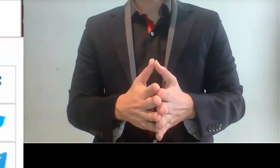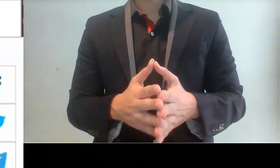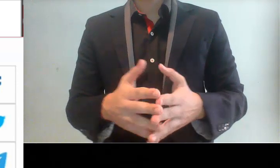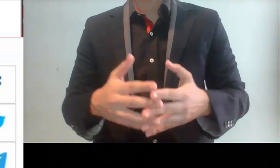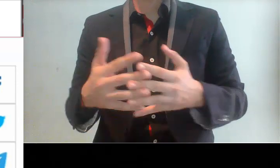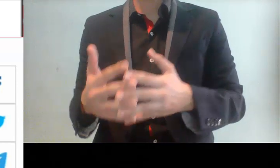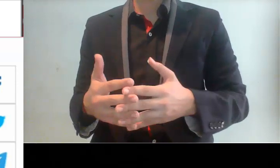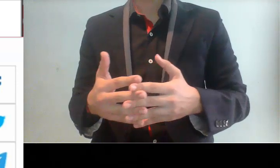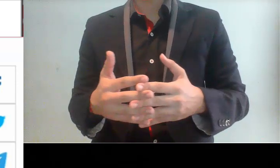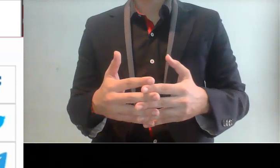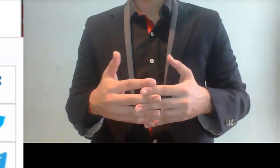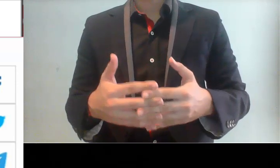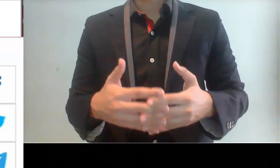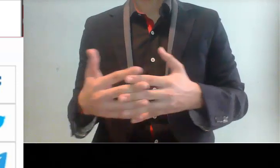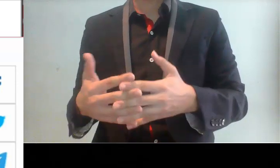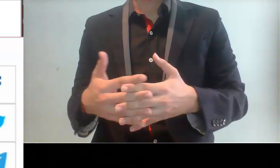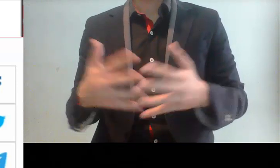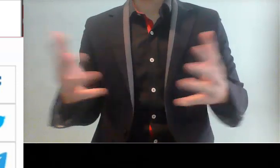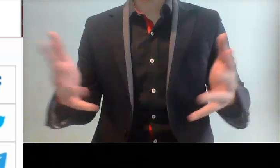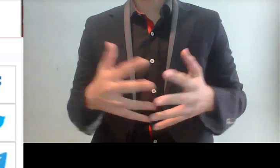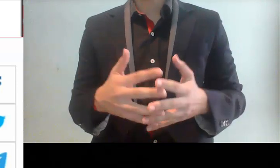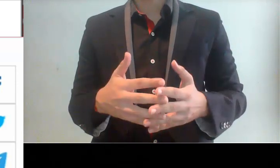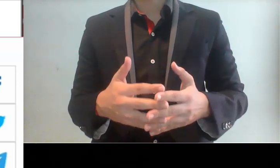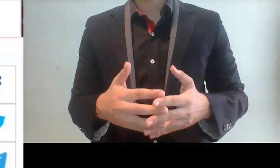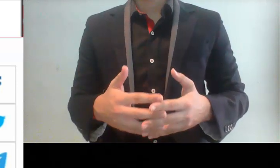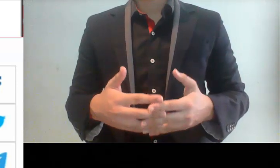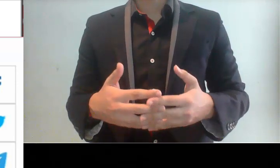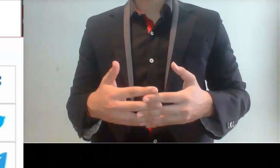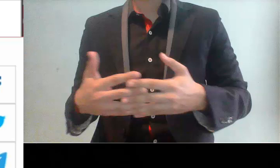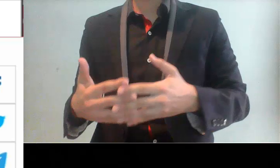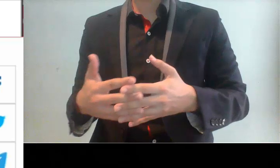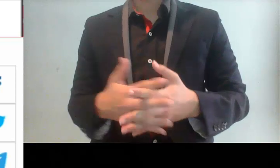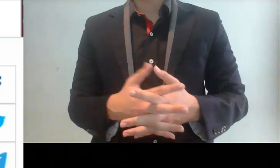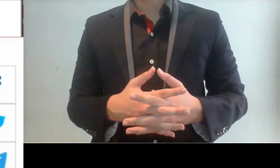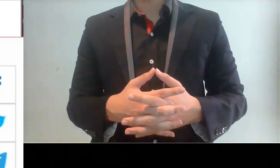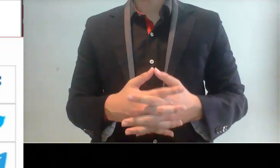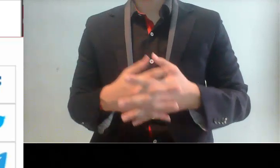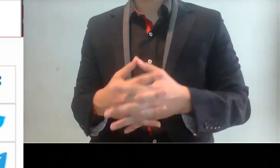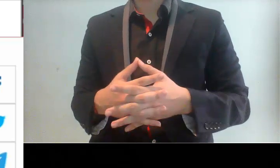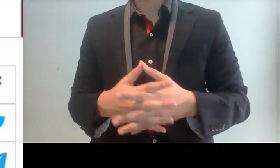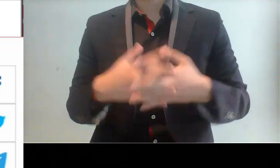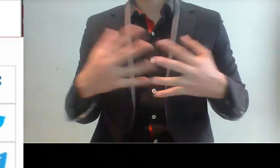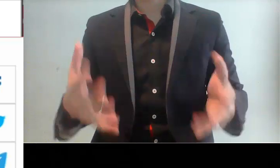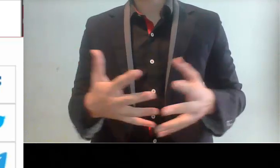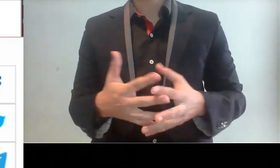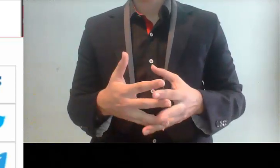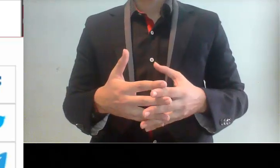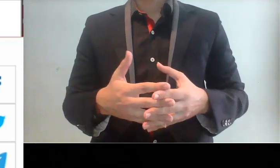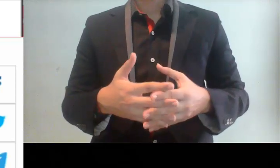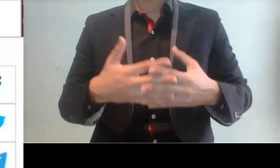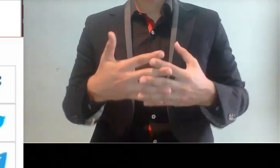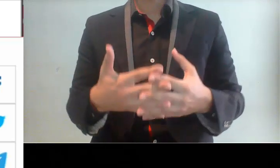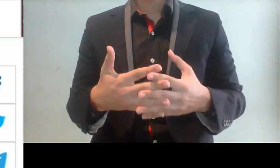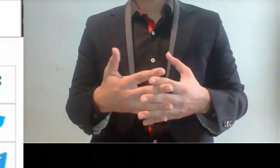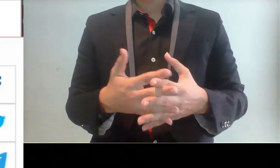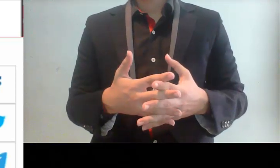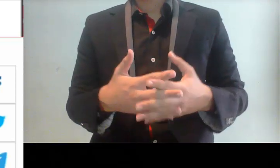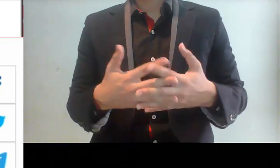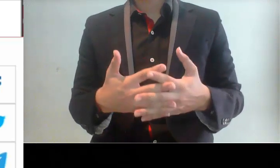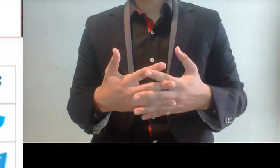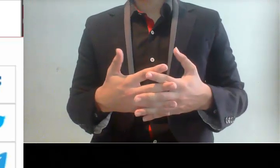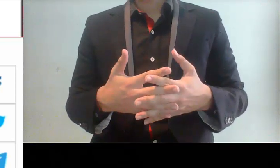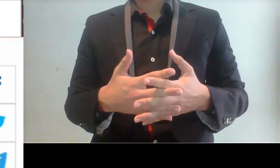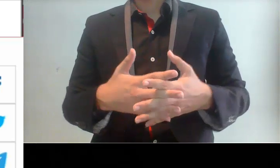poner un script que lo que haga es, ok, ¿quién va ganando? ¿Qué candidato quiero que gane? Simplemente sacas una media de los resultados de lo que